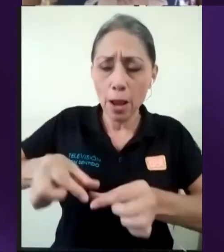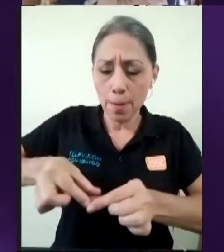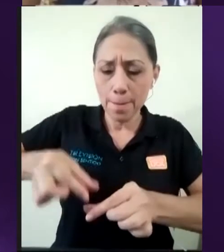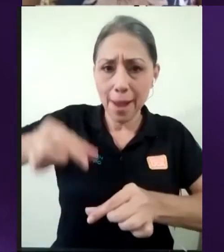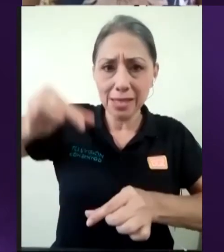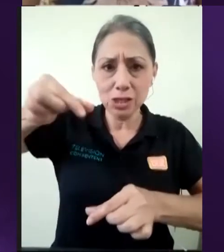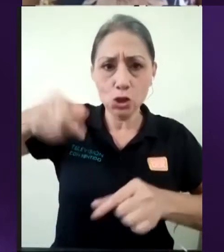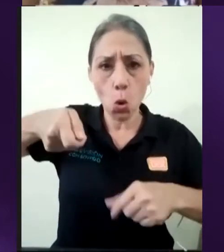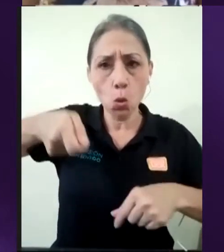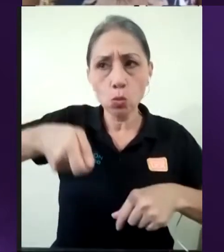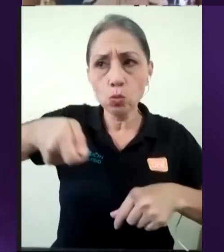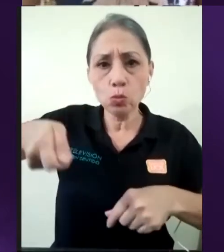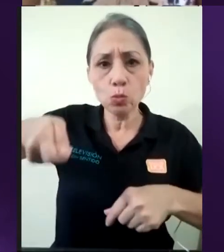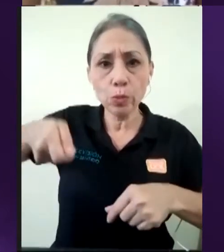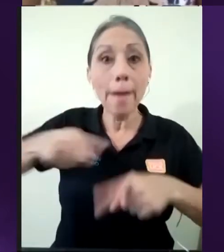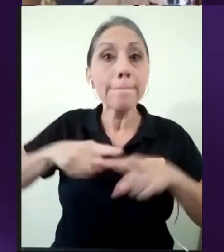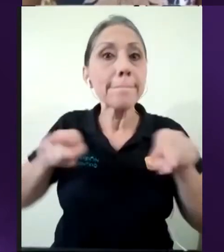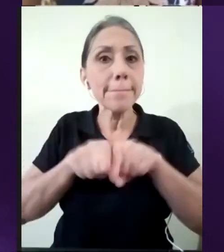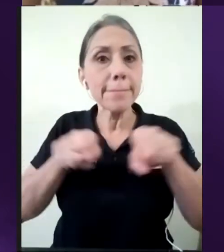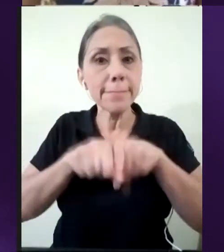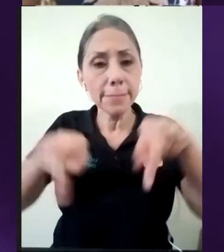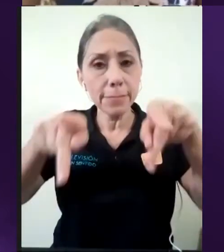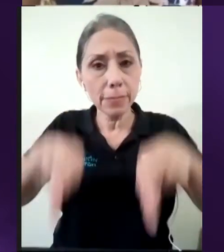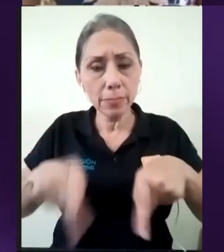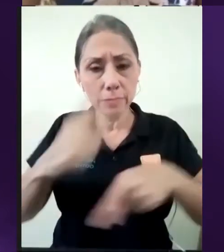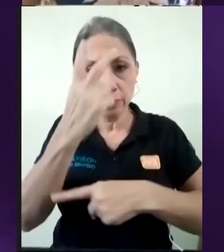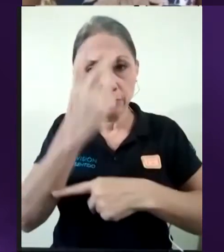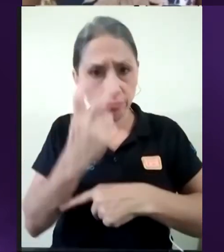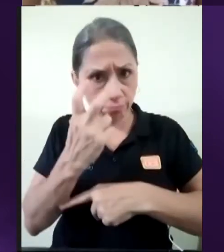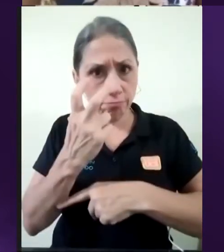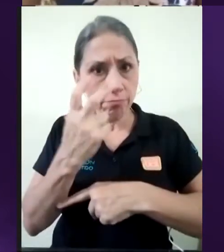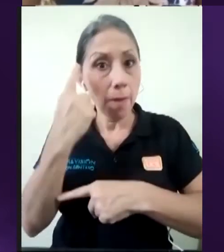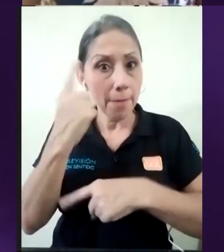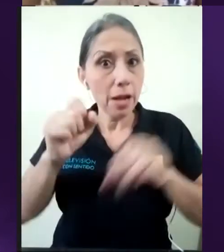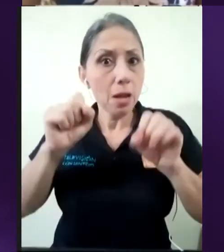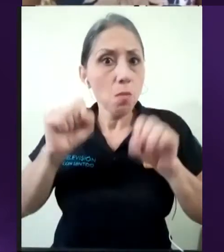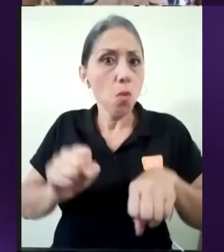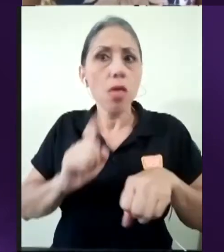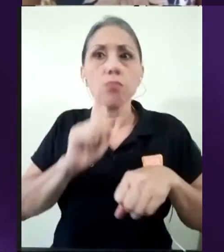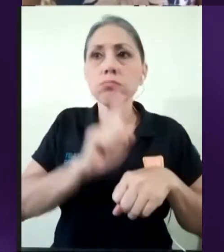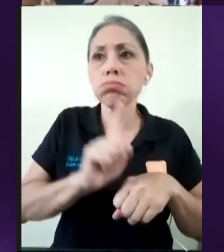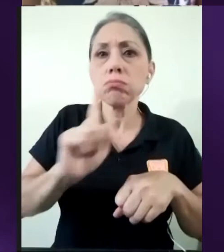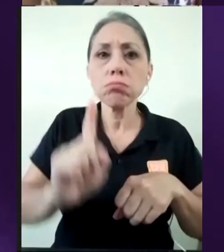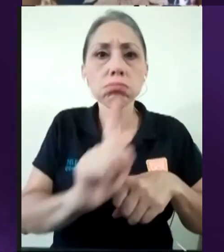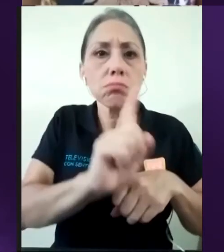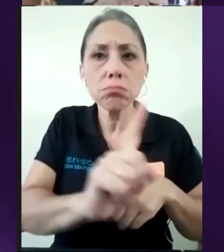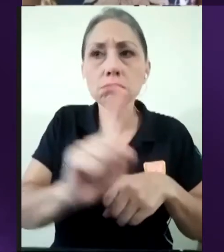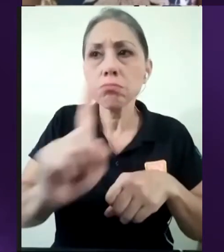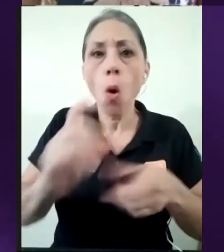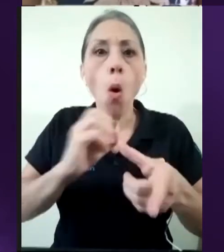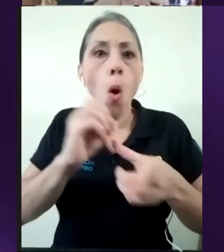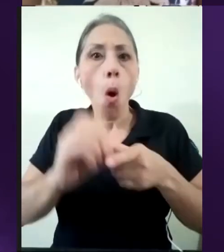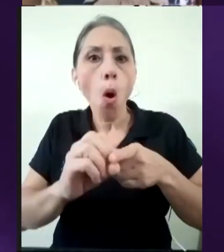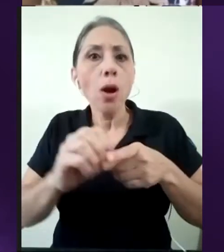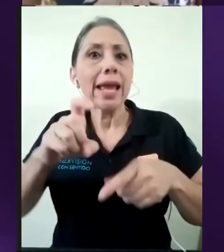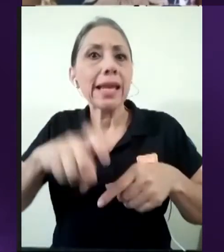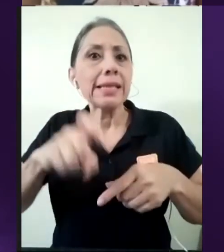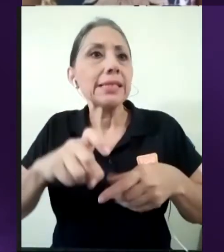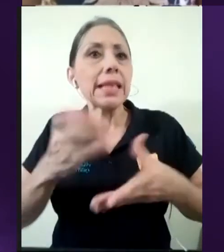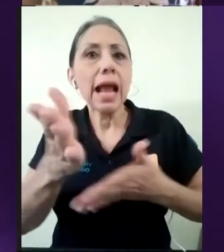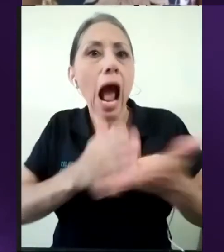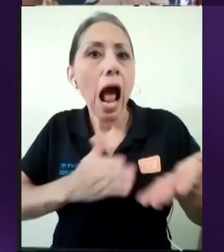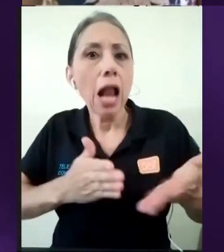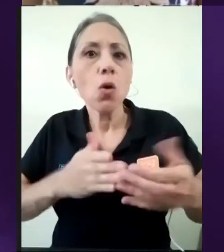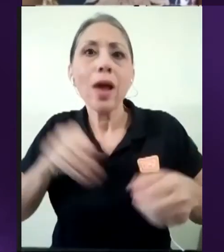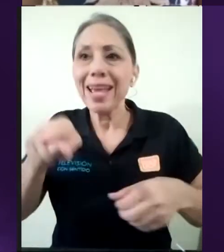las personas ciegas, para su movilidad o para alcanzar objetos, palpan con sus manos. Eso los hace